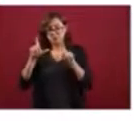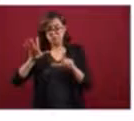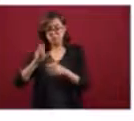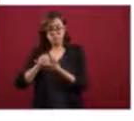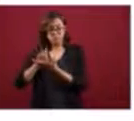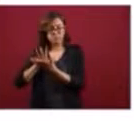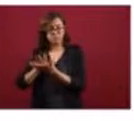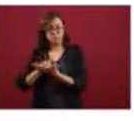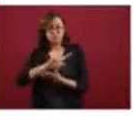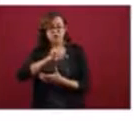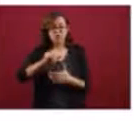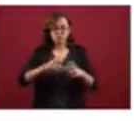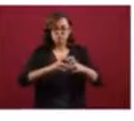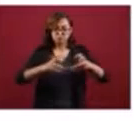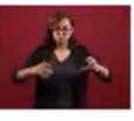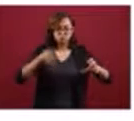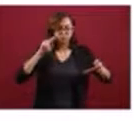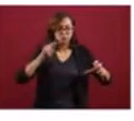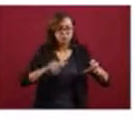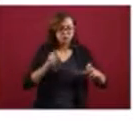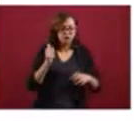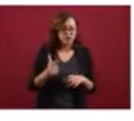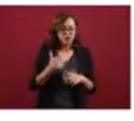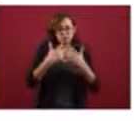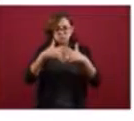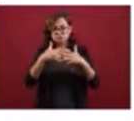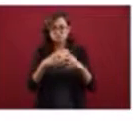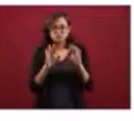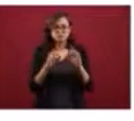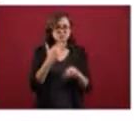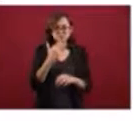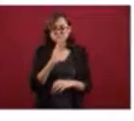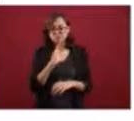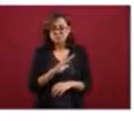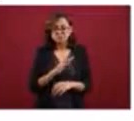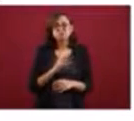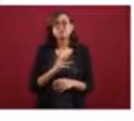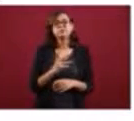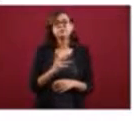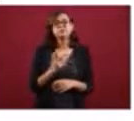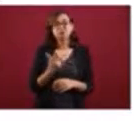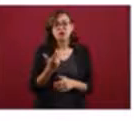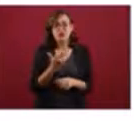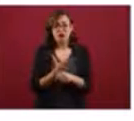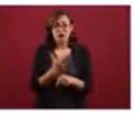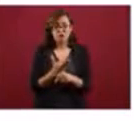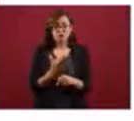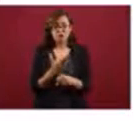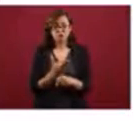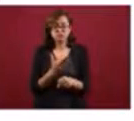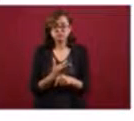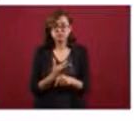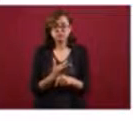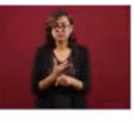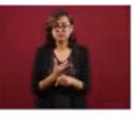si hay algo que esté funcionando de manera inadecuada. En el momento actual